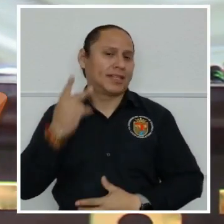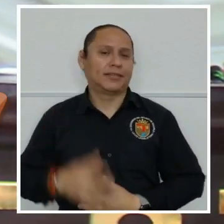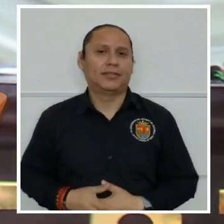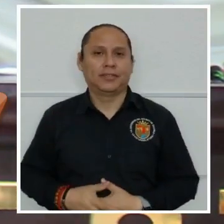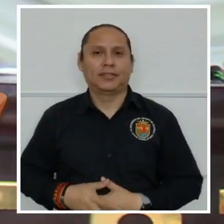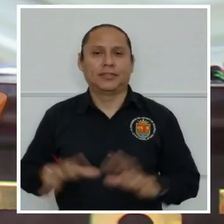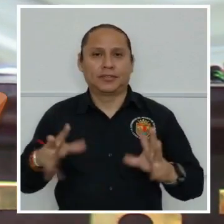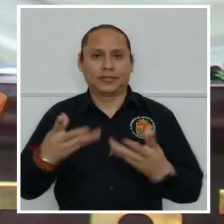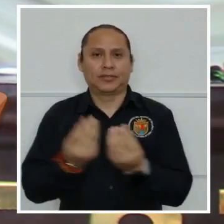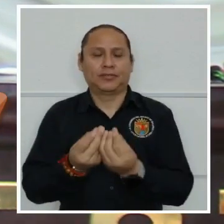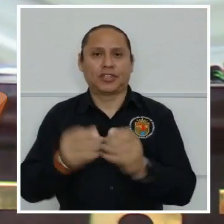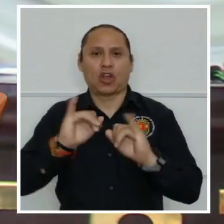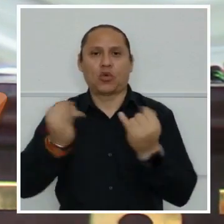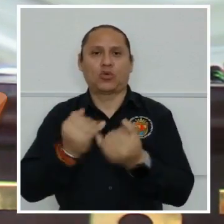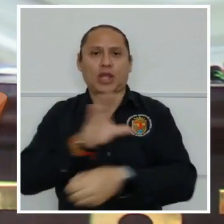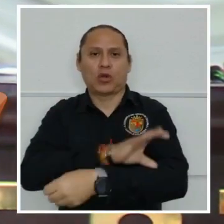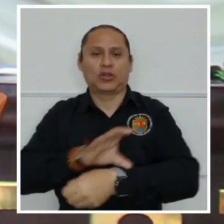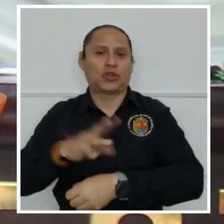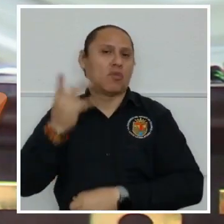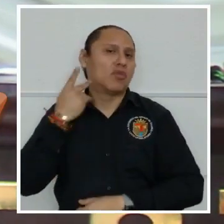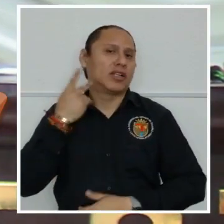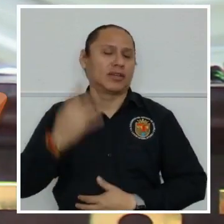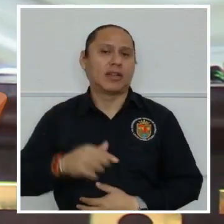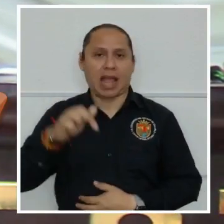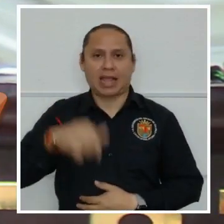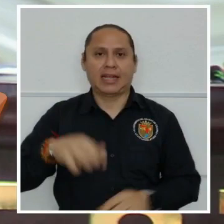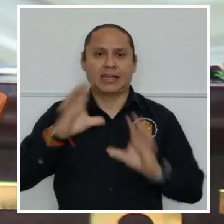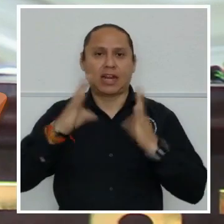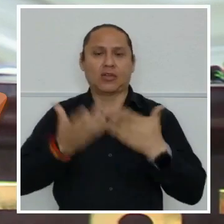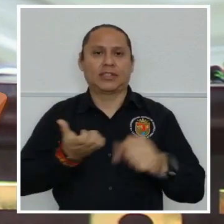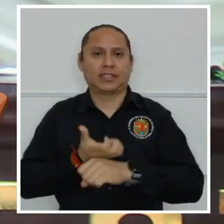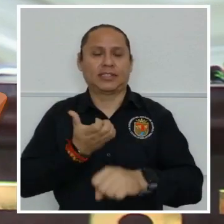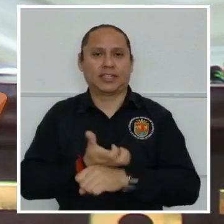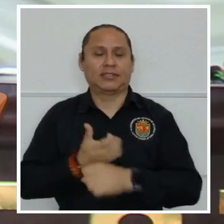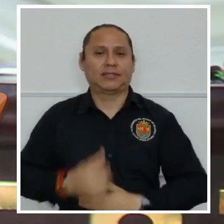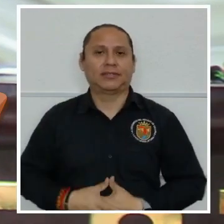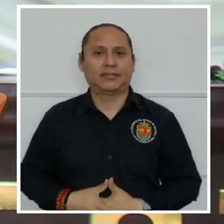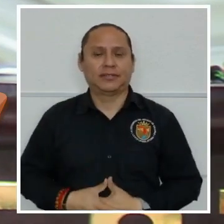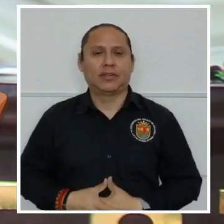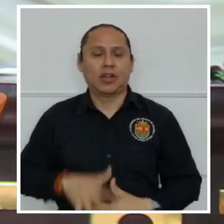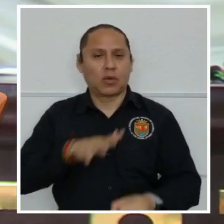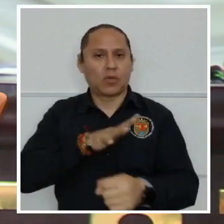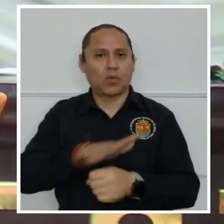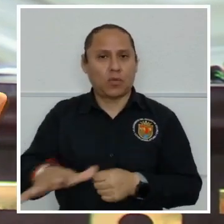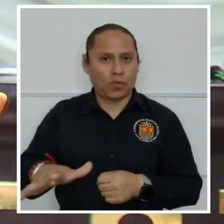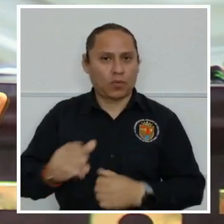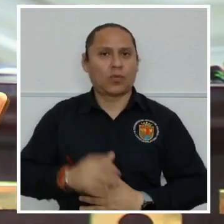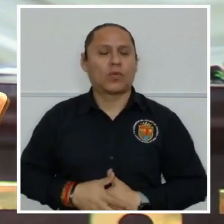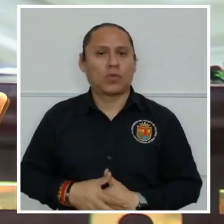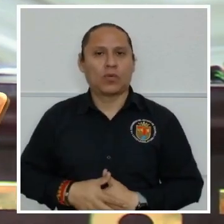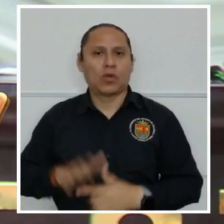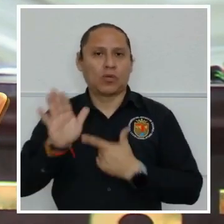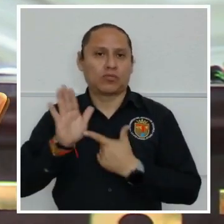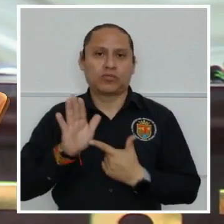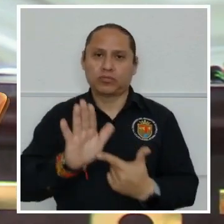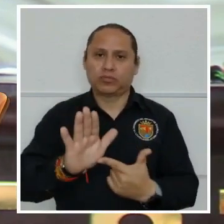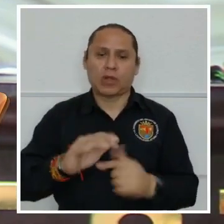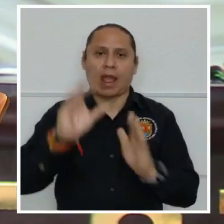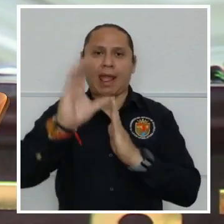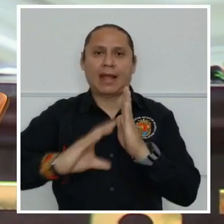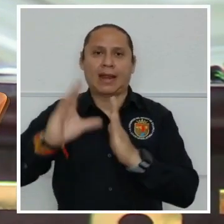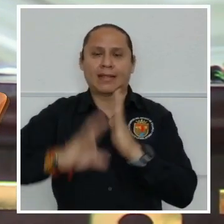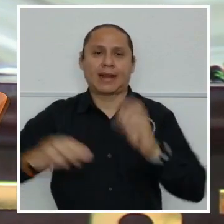e integrantes de la Junta de Coordinación Política de este Poder Legislativo, mediante el cual proponen el calendario